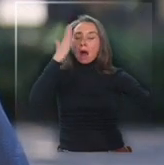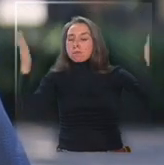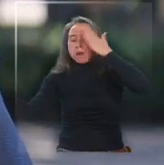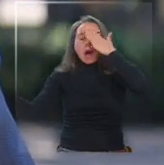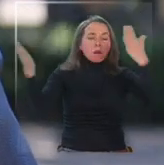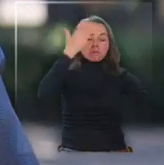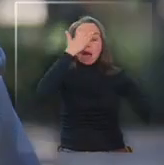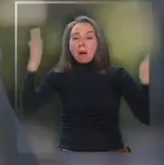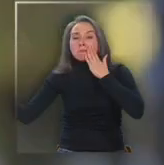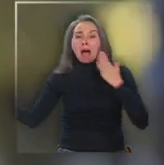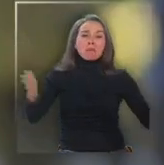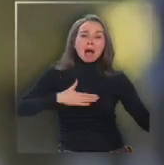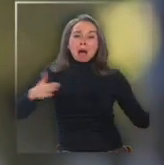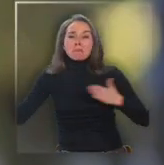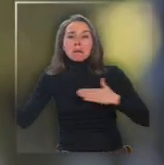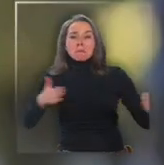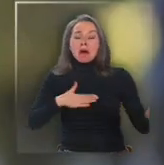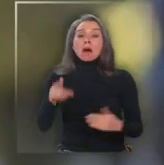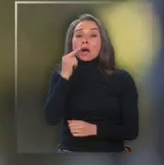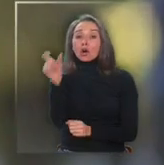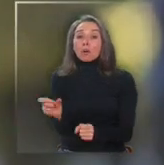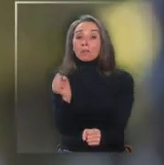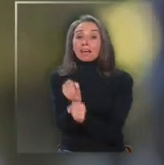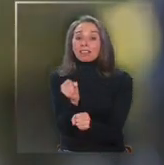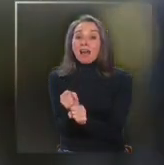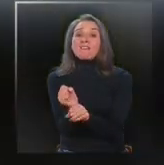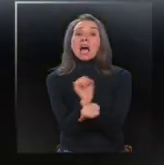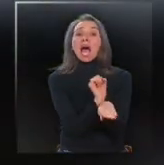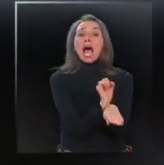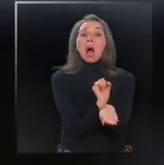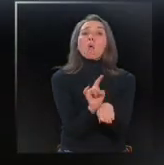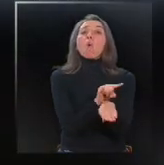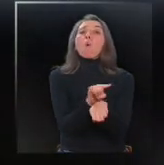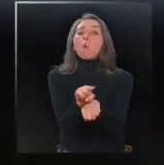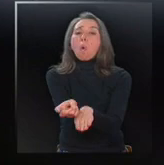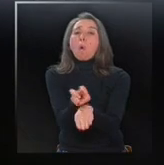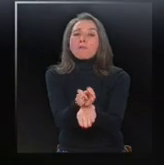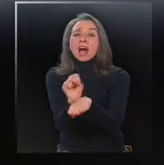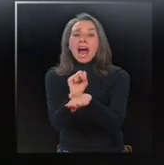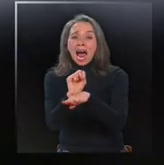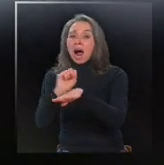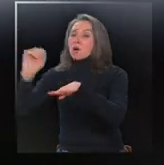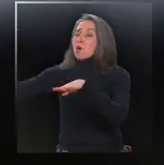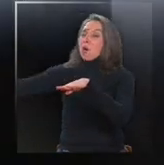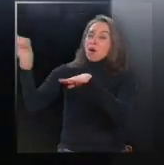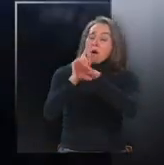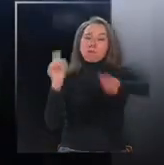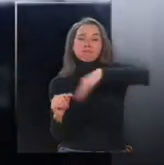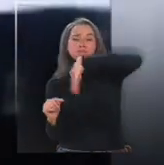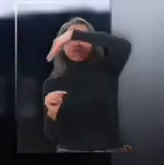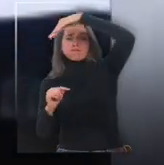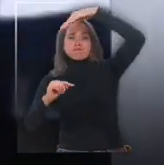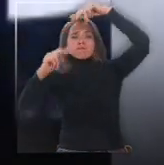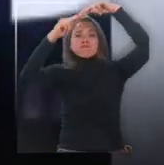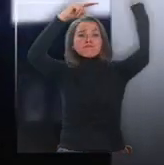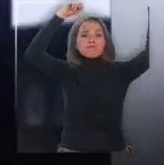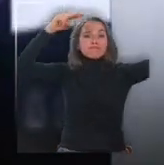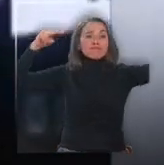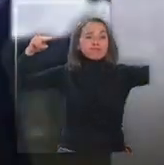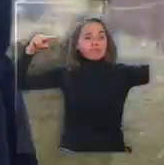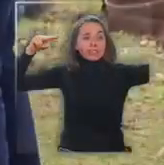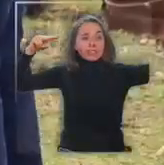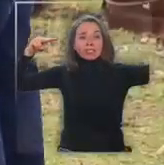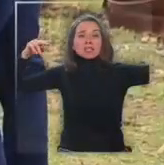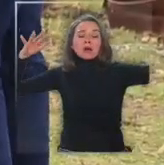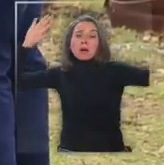golpes, golpes por todos lados. Marco trabajaba su automóvil en Uber cuando su vehículo voló por sobre los postes eléctricos y terminó estrellándose